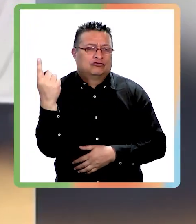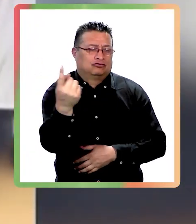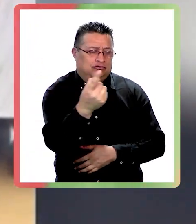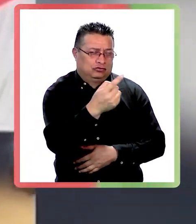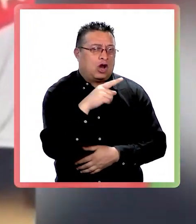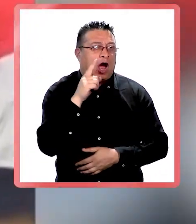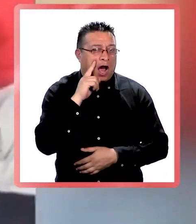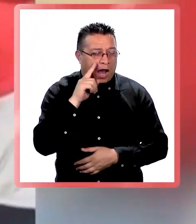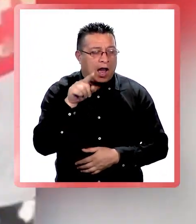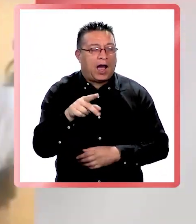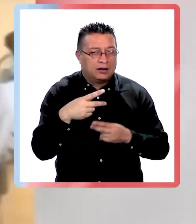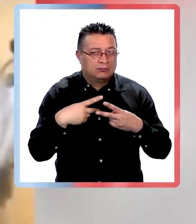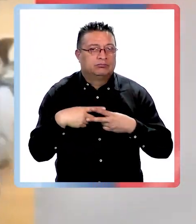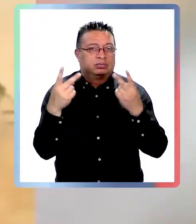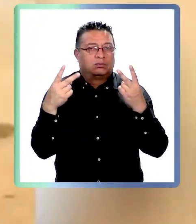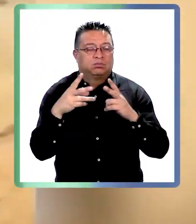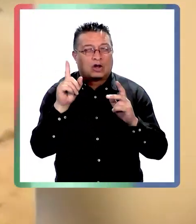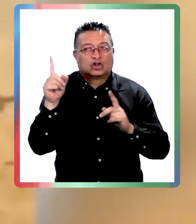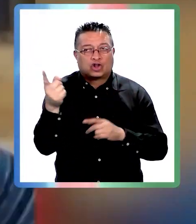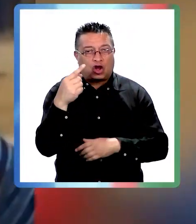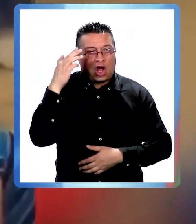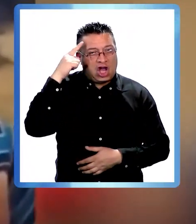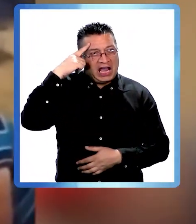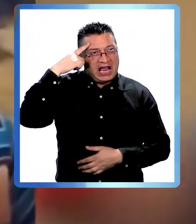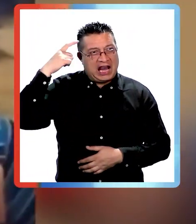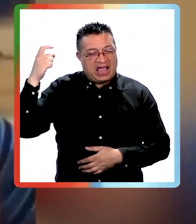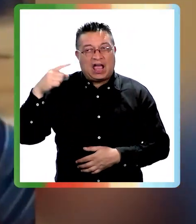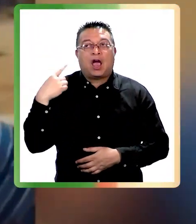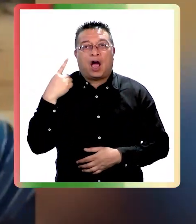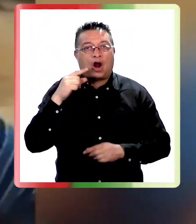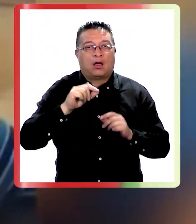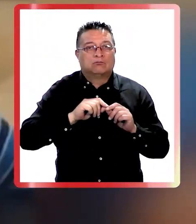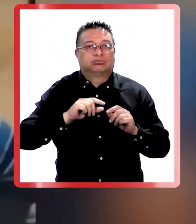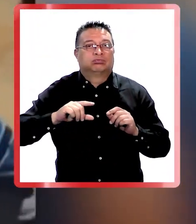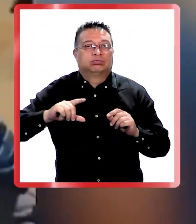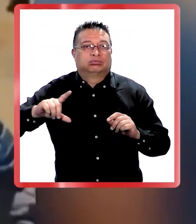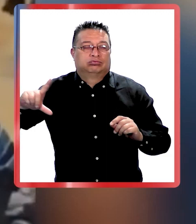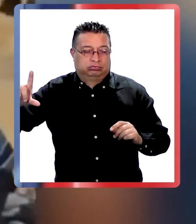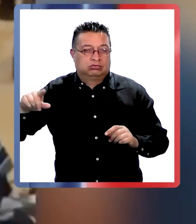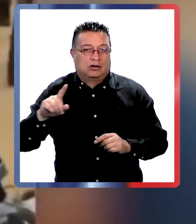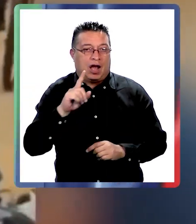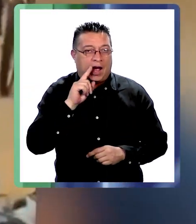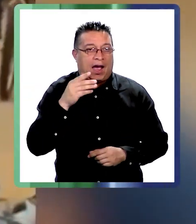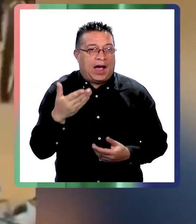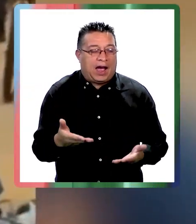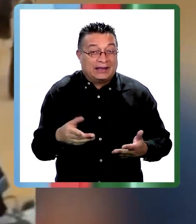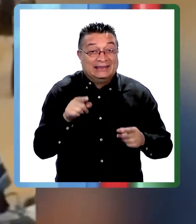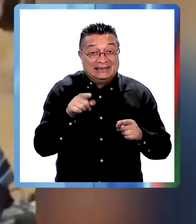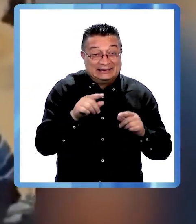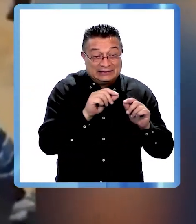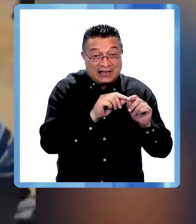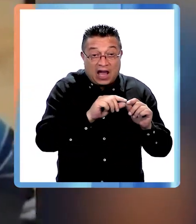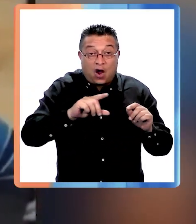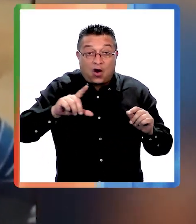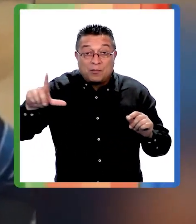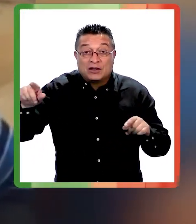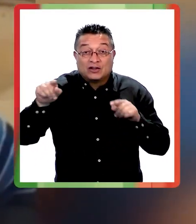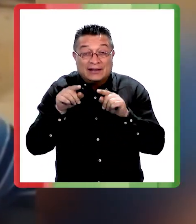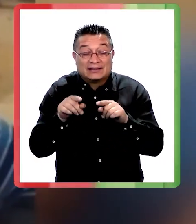linchamientos que hacen tender a pensar de que es un fenómeno que está en aumento, ¿ya? Y está en